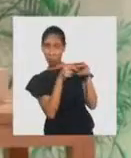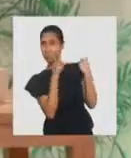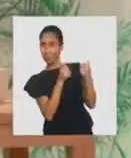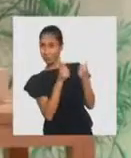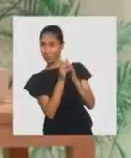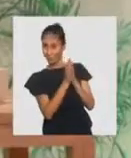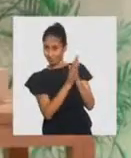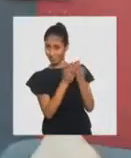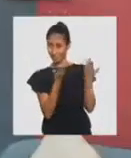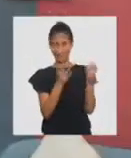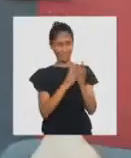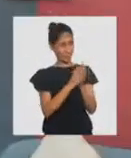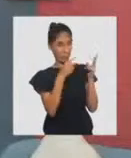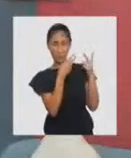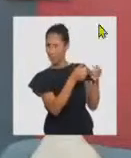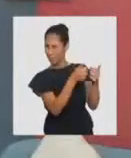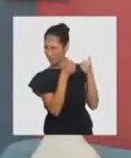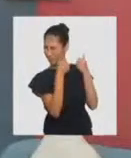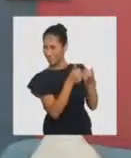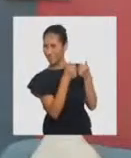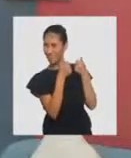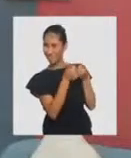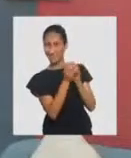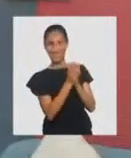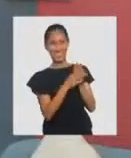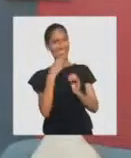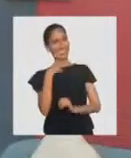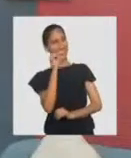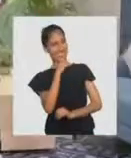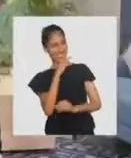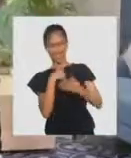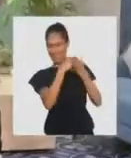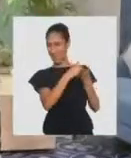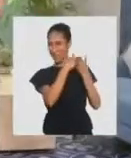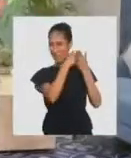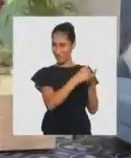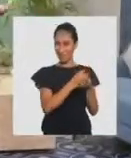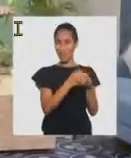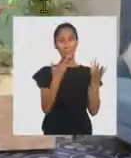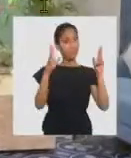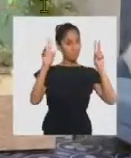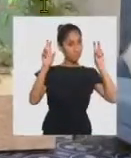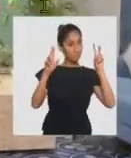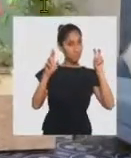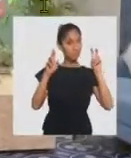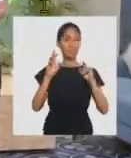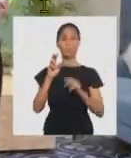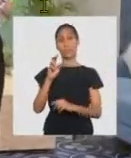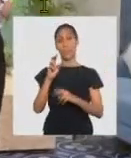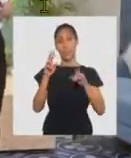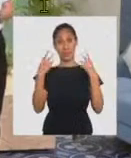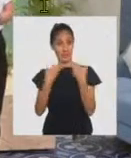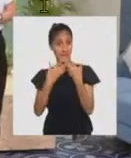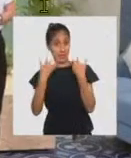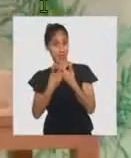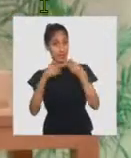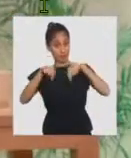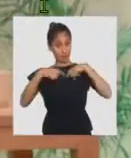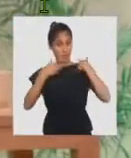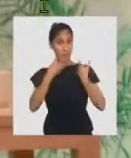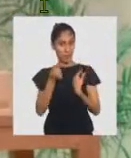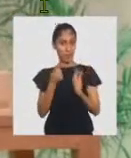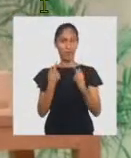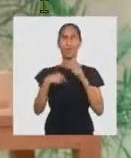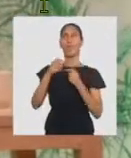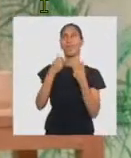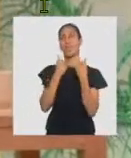Ajá. ¡Tan bien que les ofrecí nuestra ayuda! con unos temas financieros que están tratando de comprender mejor. ¡Ay,